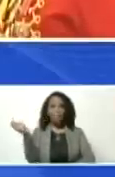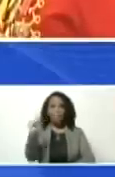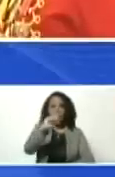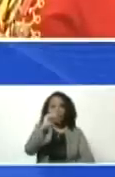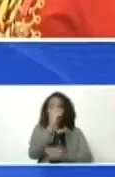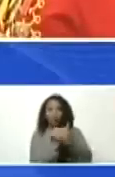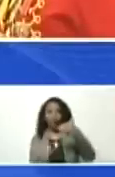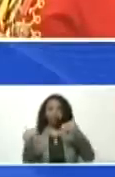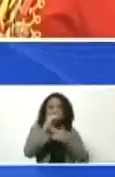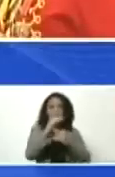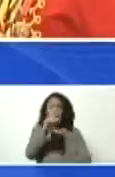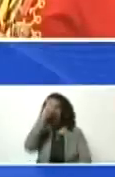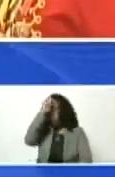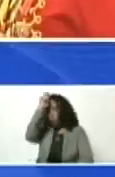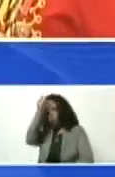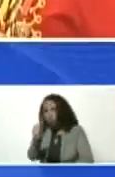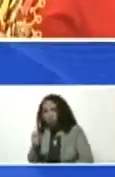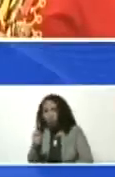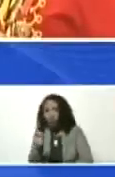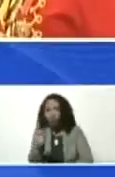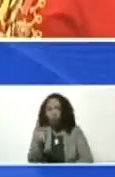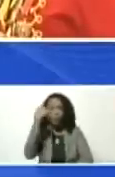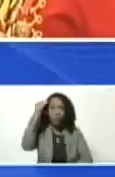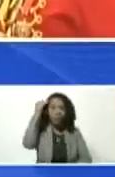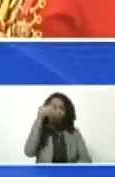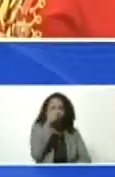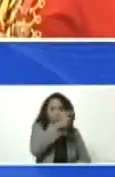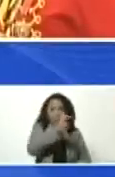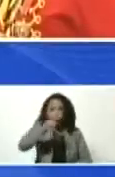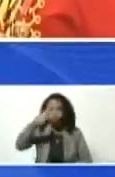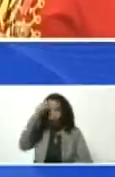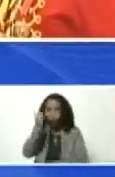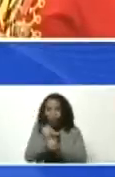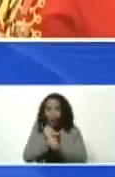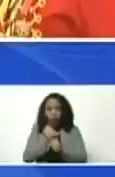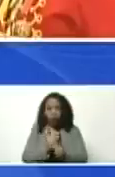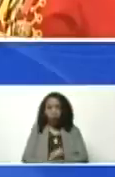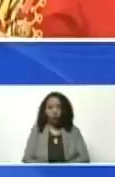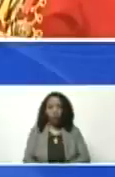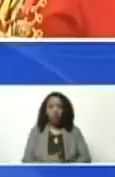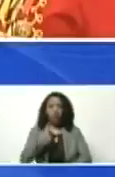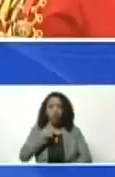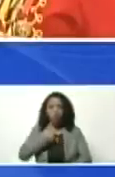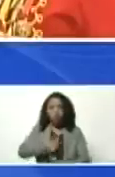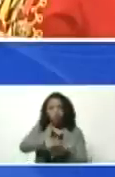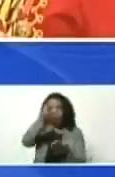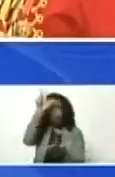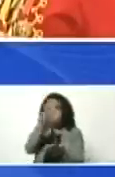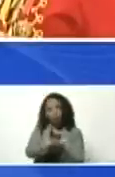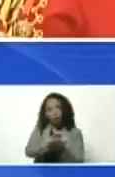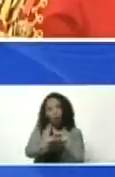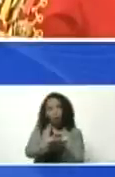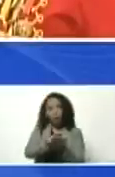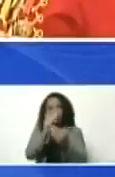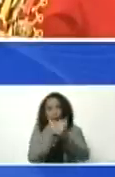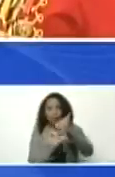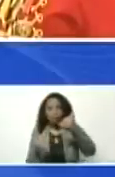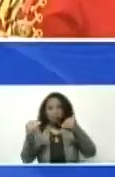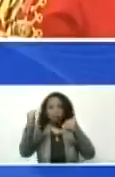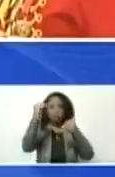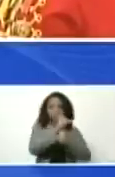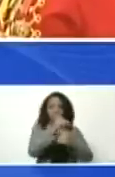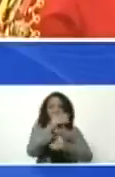y reconocimientos militares. He aprobado los ascensos